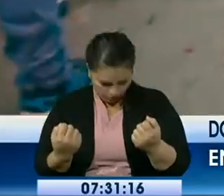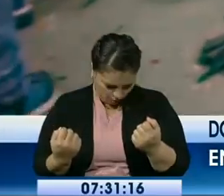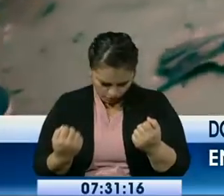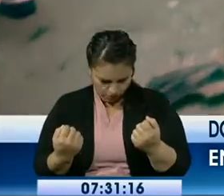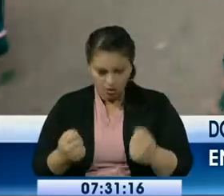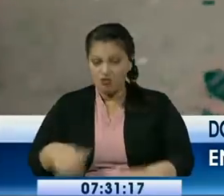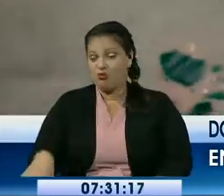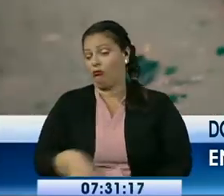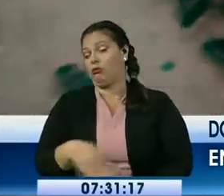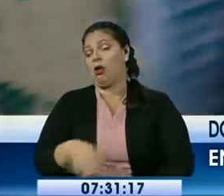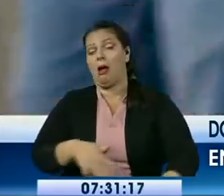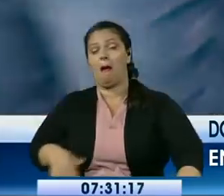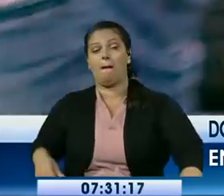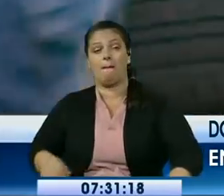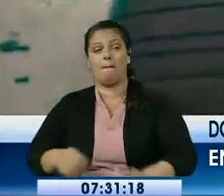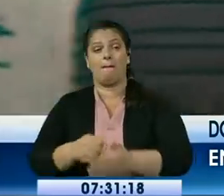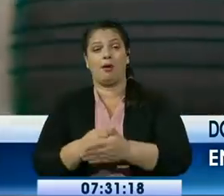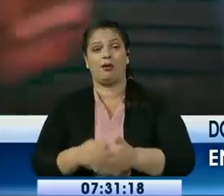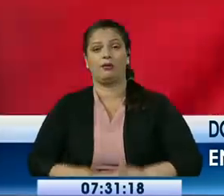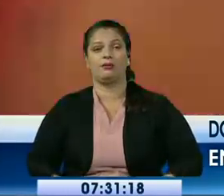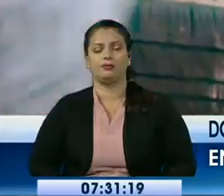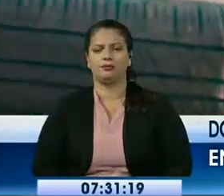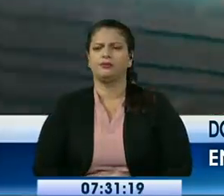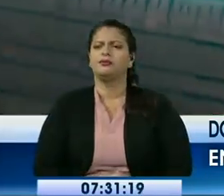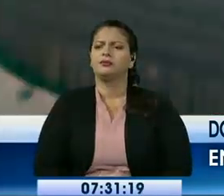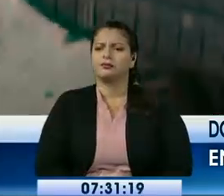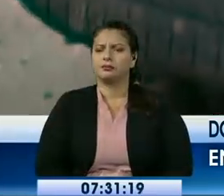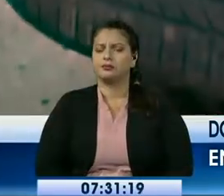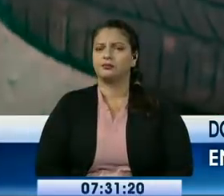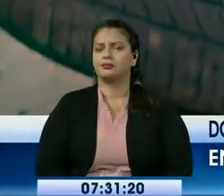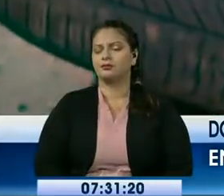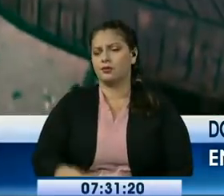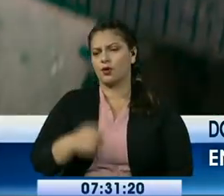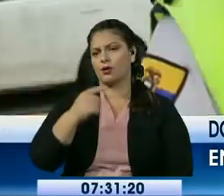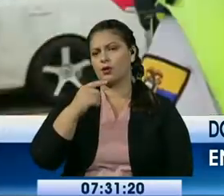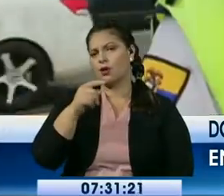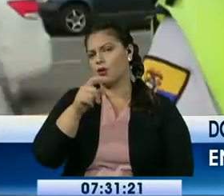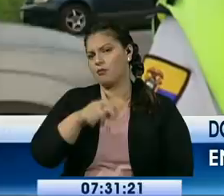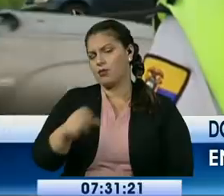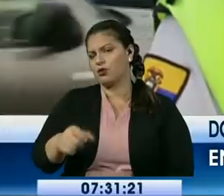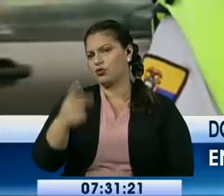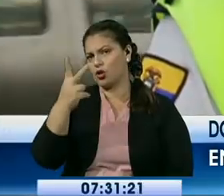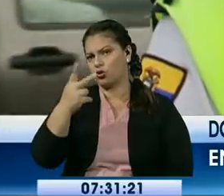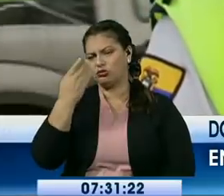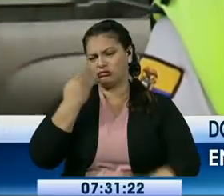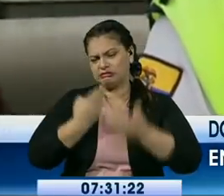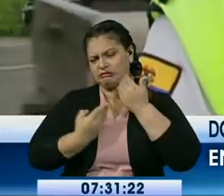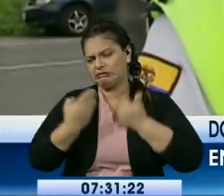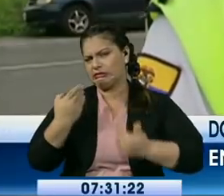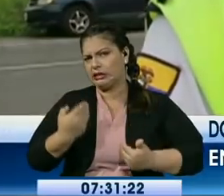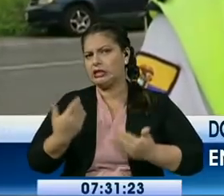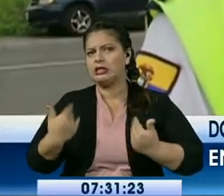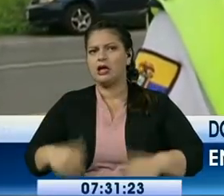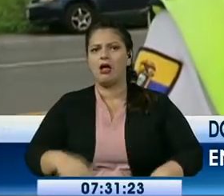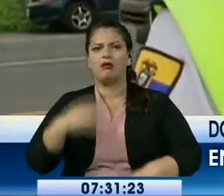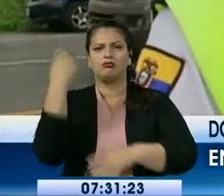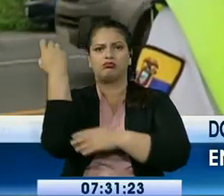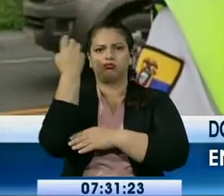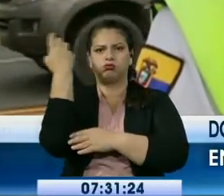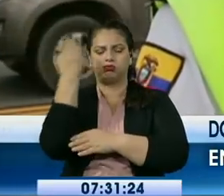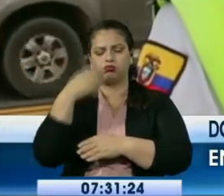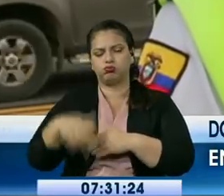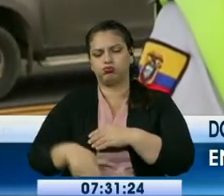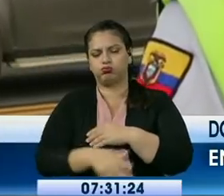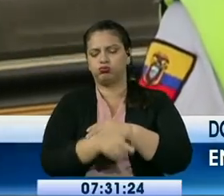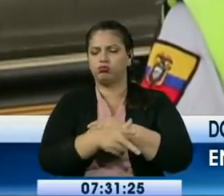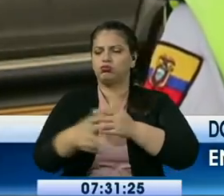tenían en el cuerpo. Están estables. Se acercó la ambulancia de Consegua, los revisó y no presentaron mayores heridas,